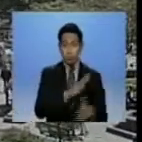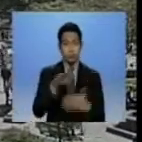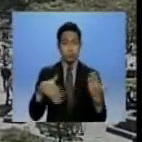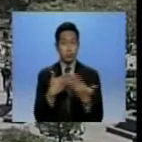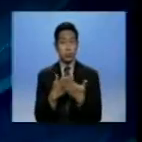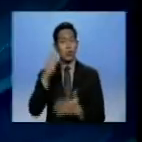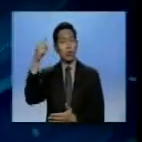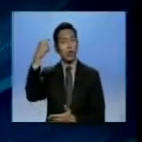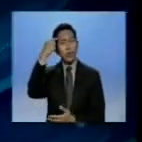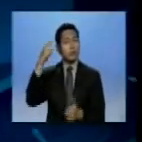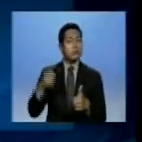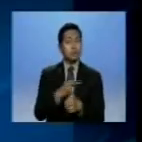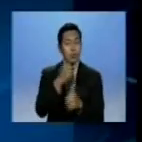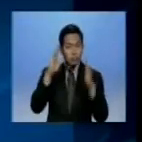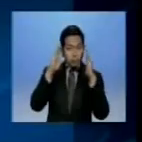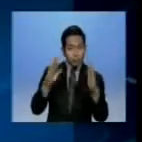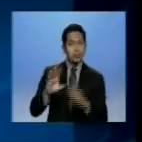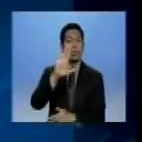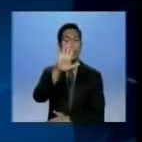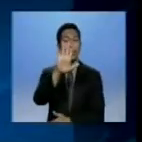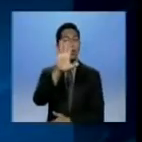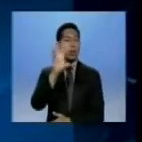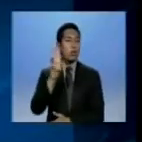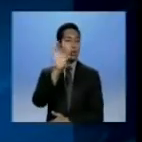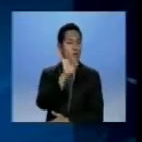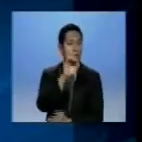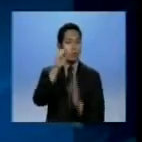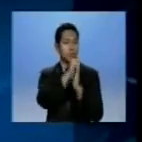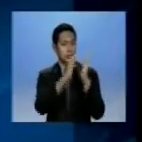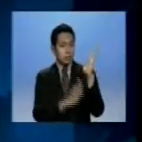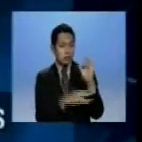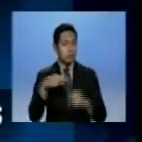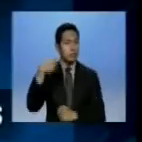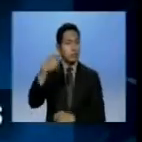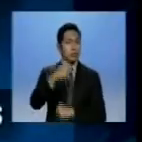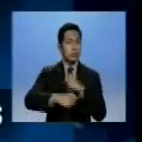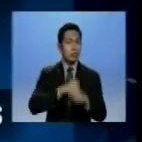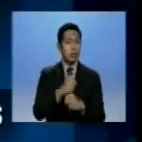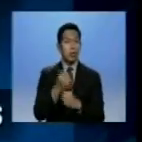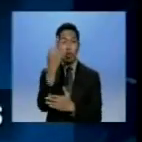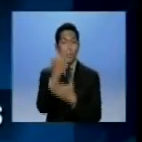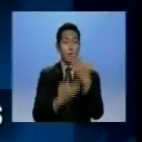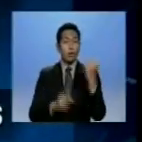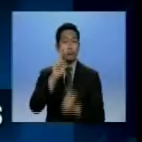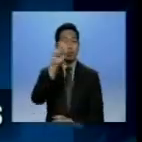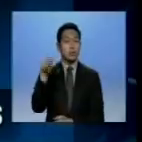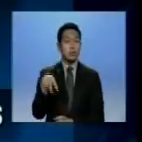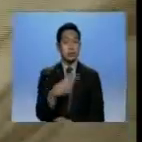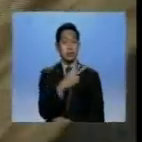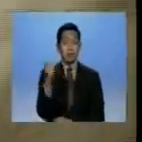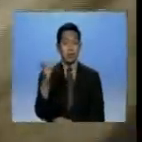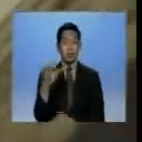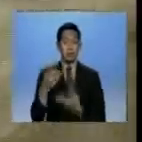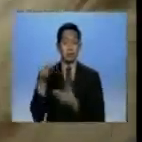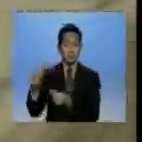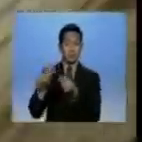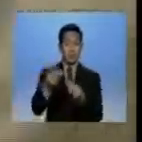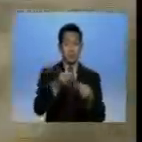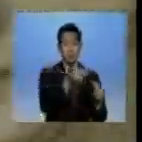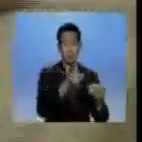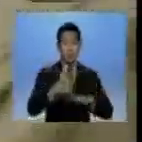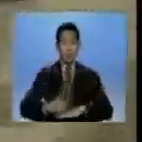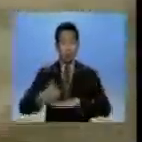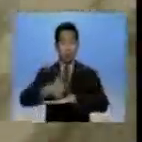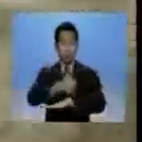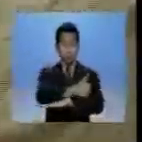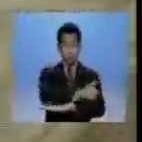gobierno priorizó 570 proyectos para el próximo año de un total de 1.200 presentados. Las autoridades explicaron